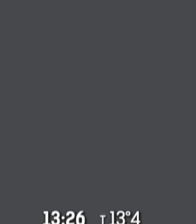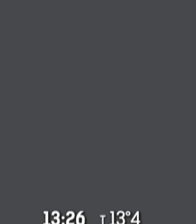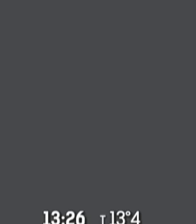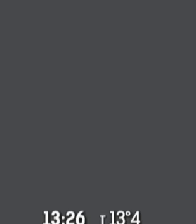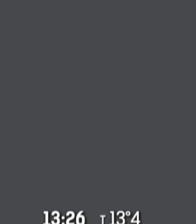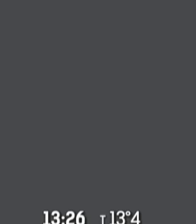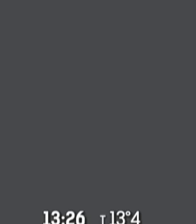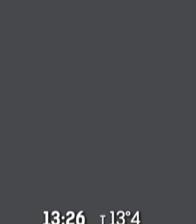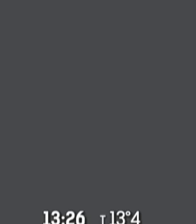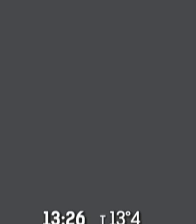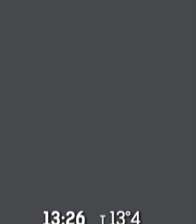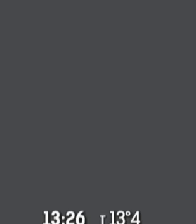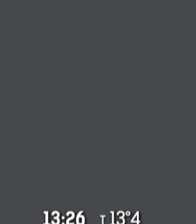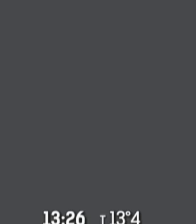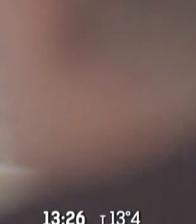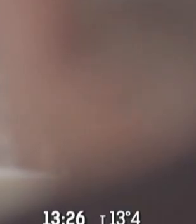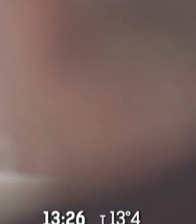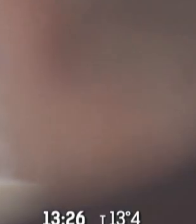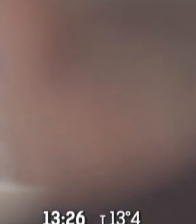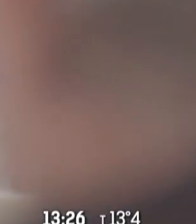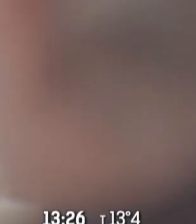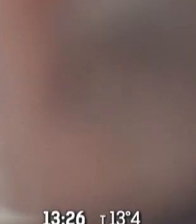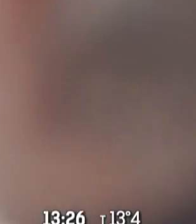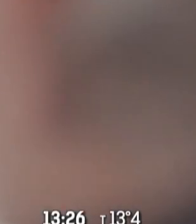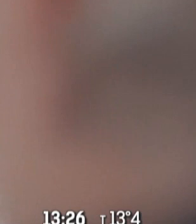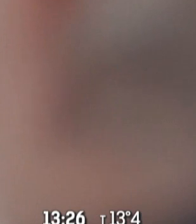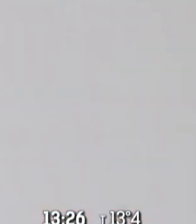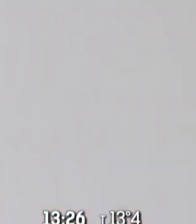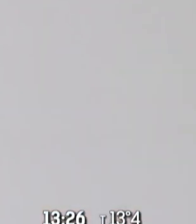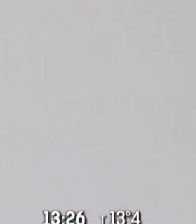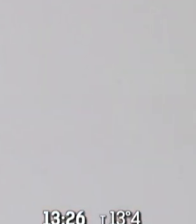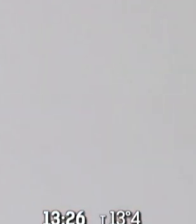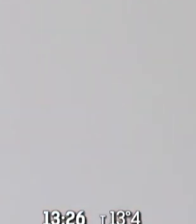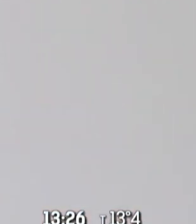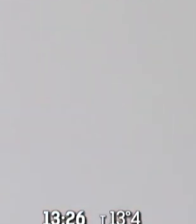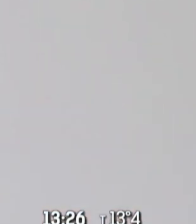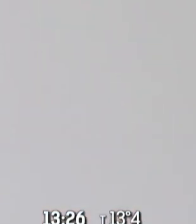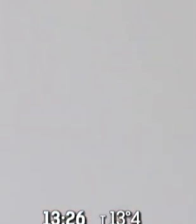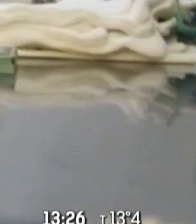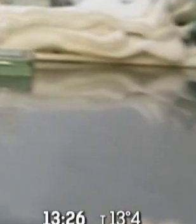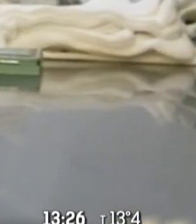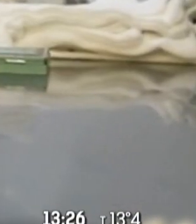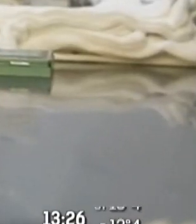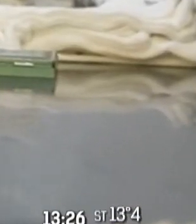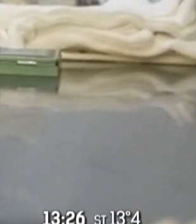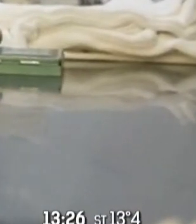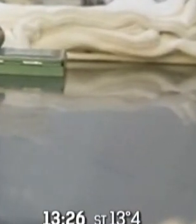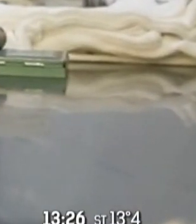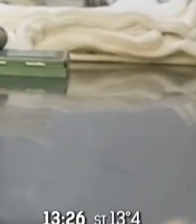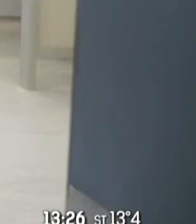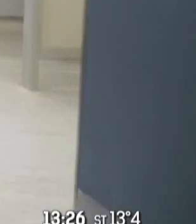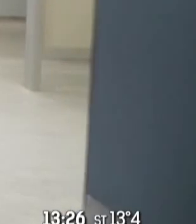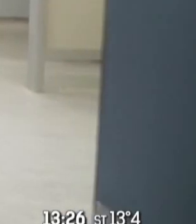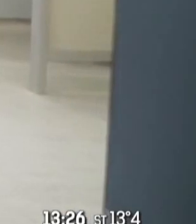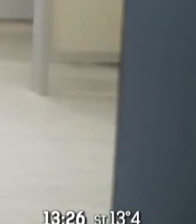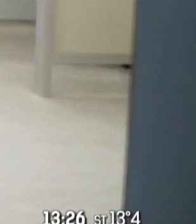las recomendaciones de los expertos sanitarios. Esto nos permitió reaccionar rápido y ser un ejemplo en el mundo, cuidando la